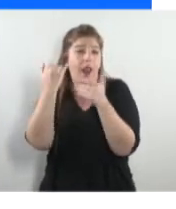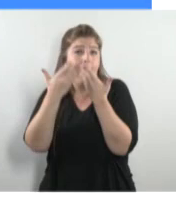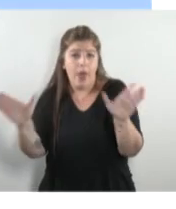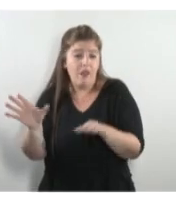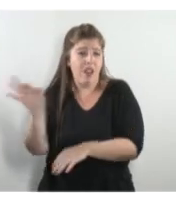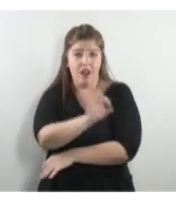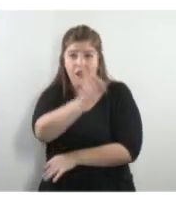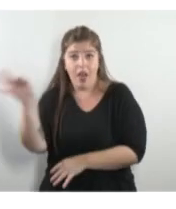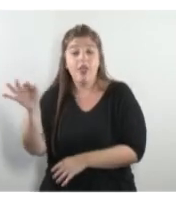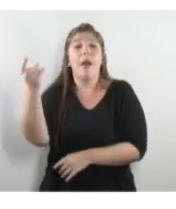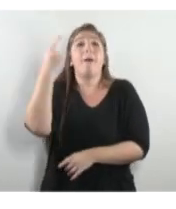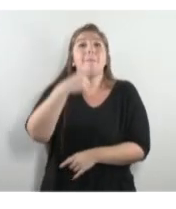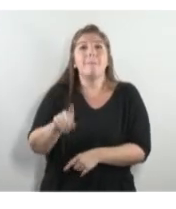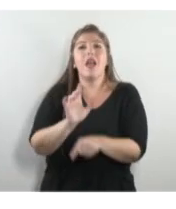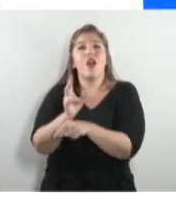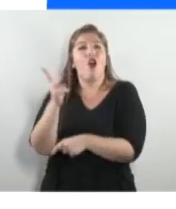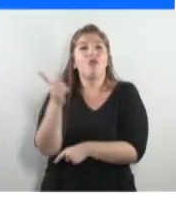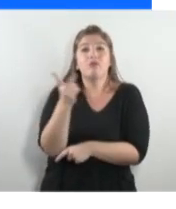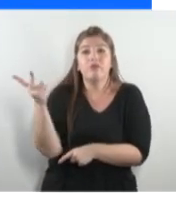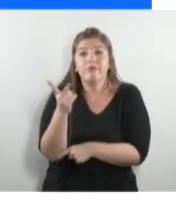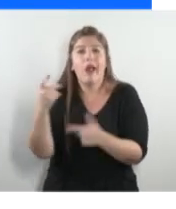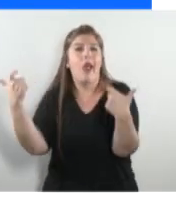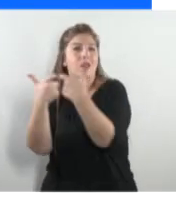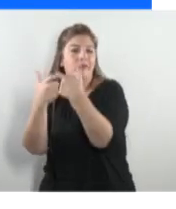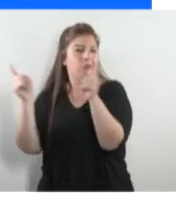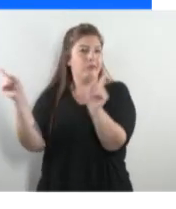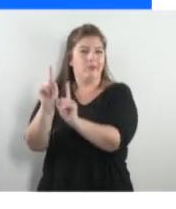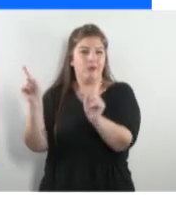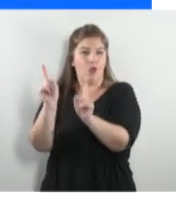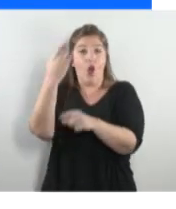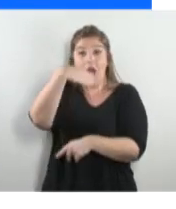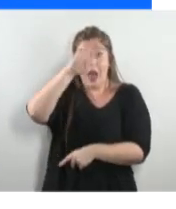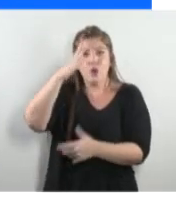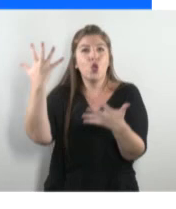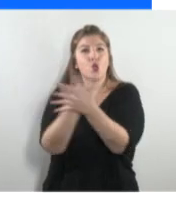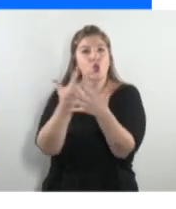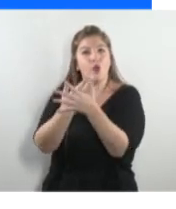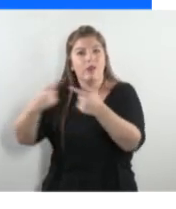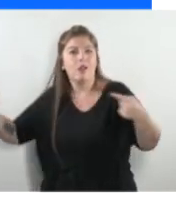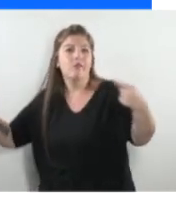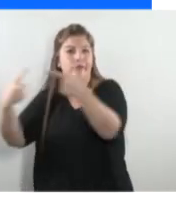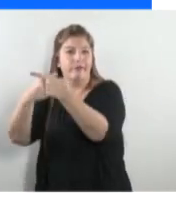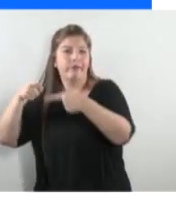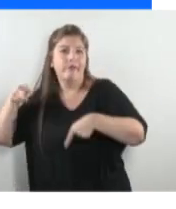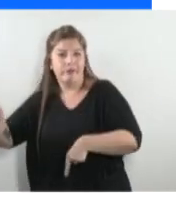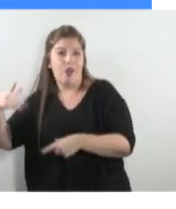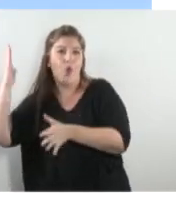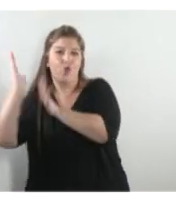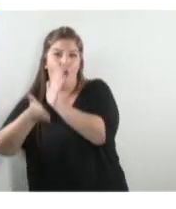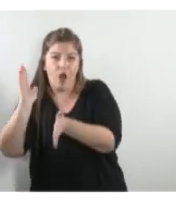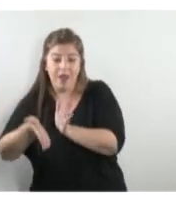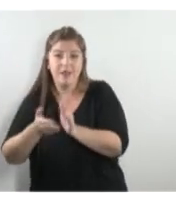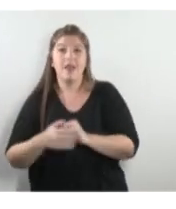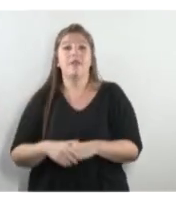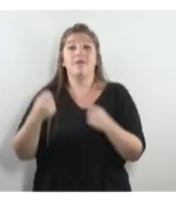Pero lejos de asociarse al indio, el gaucho es quien padeció la violencia de sus malones. Desde la llegada del